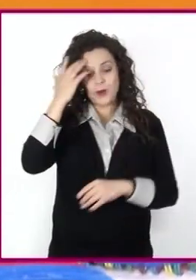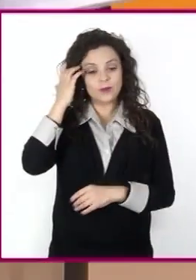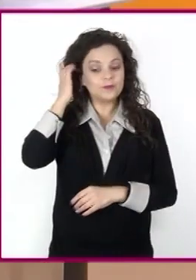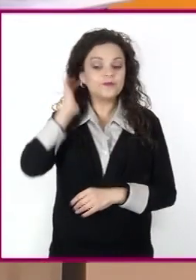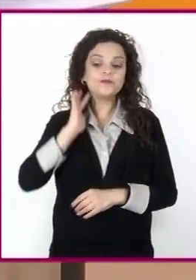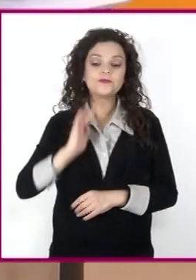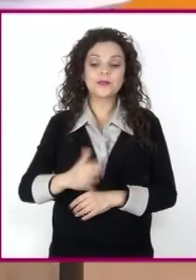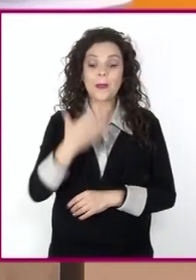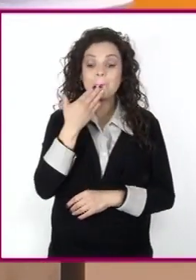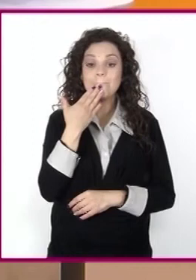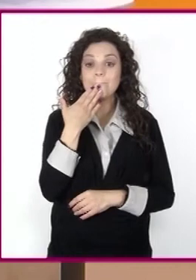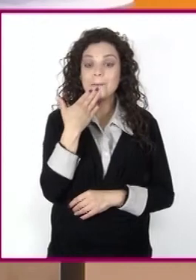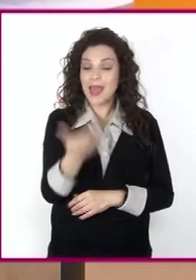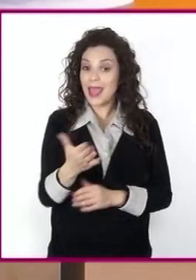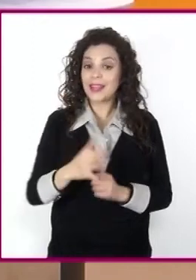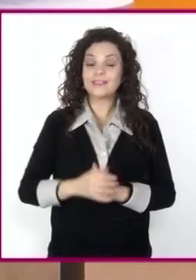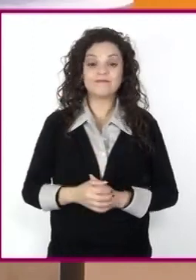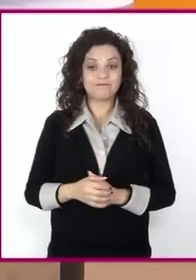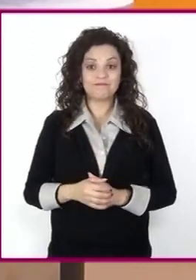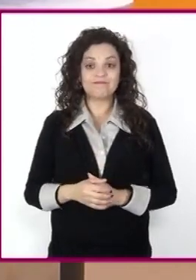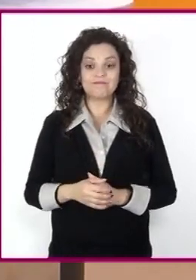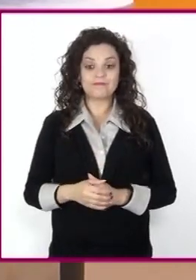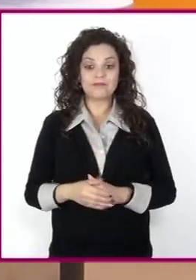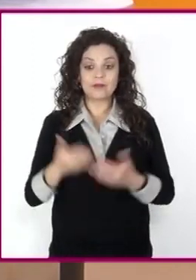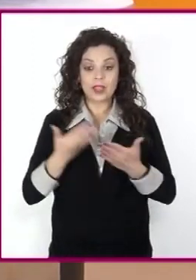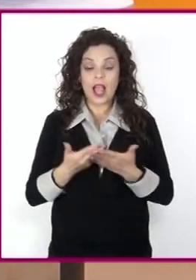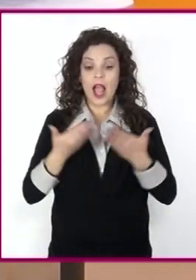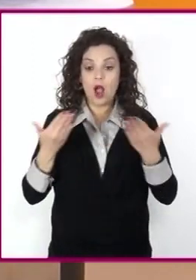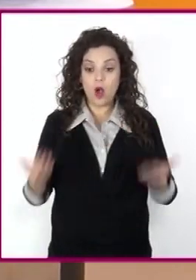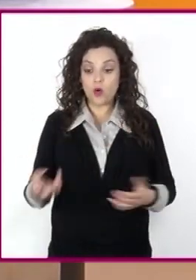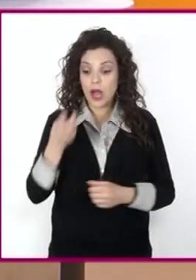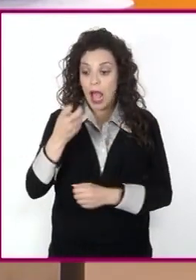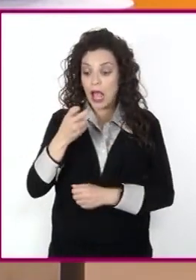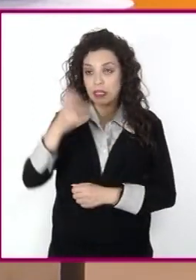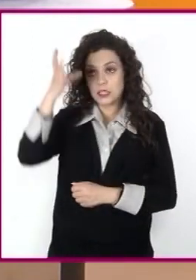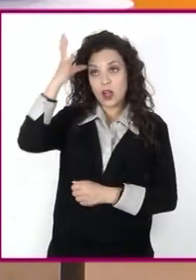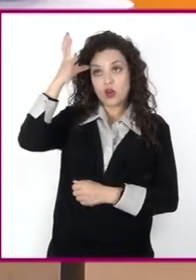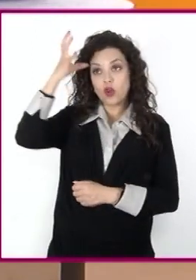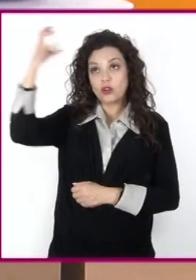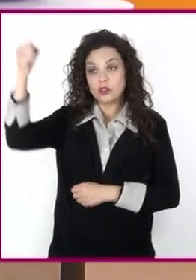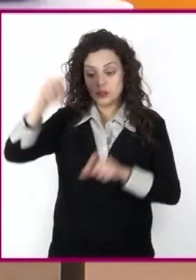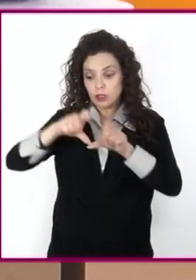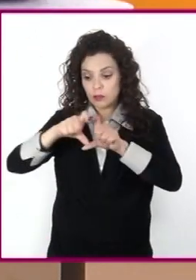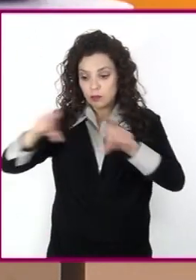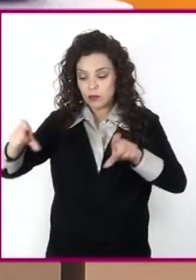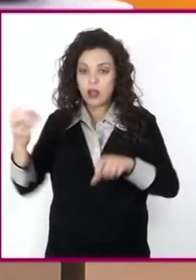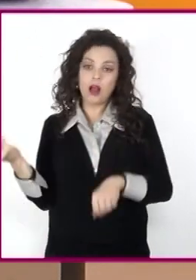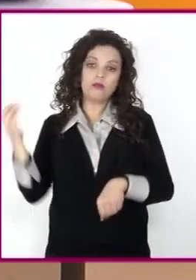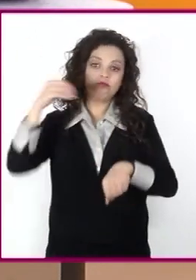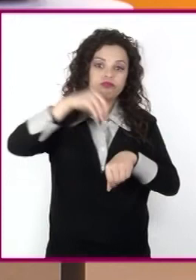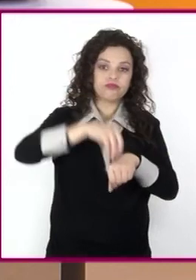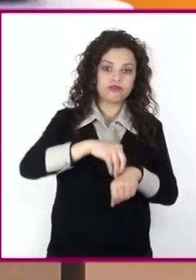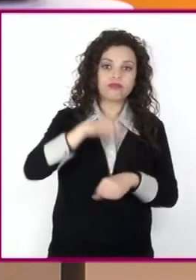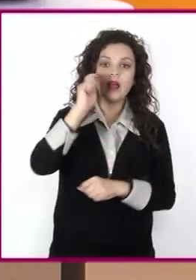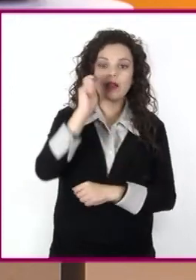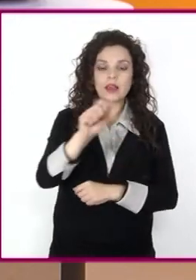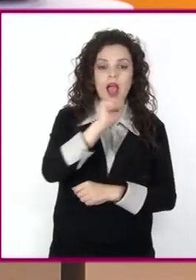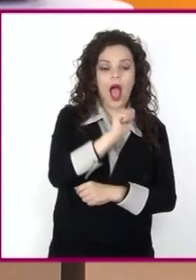Muy buen trabajo. Ahora retomen este concepto para agregarlo a su abecedario